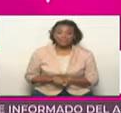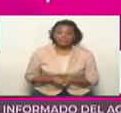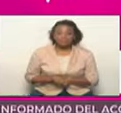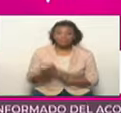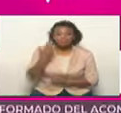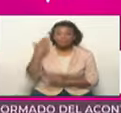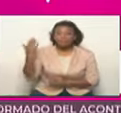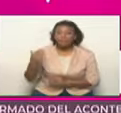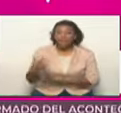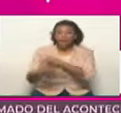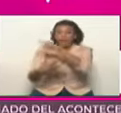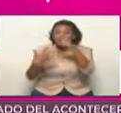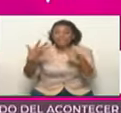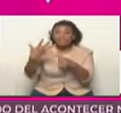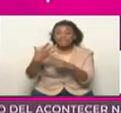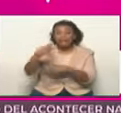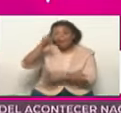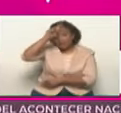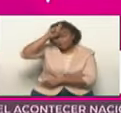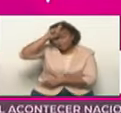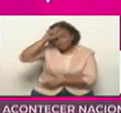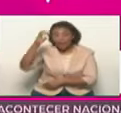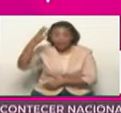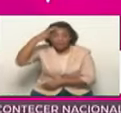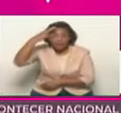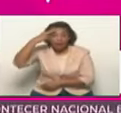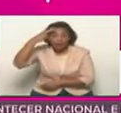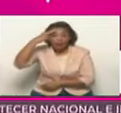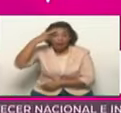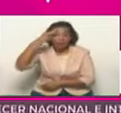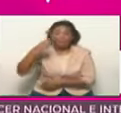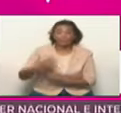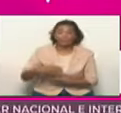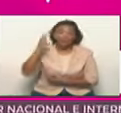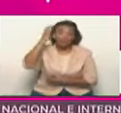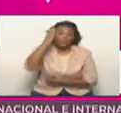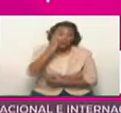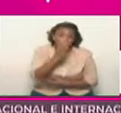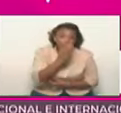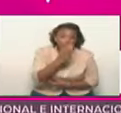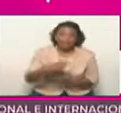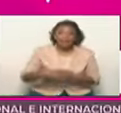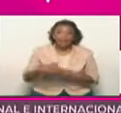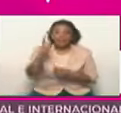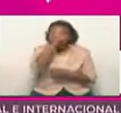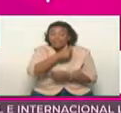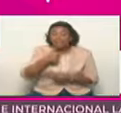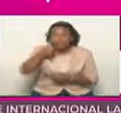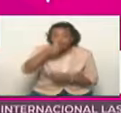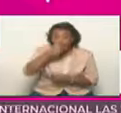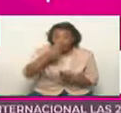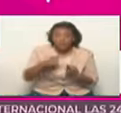son Egipto, Emiratos Árabes, Arabia Saudí, Etiopía